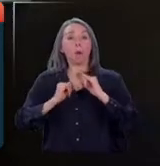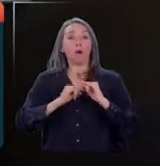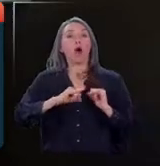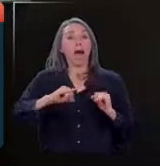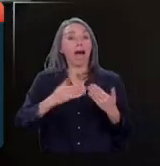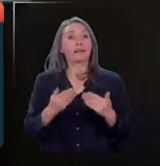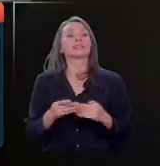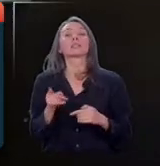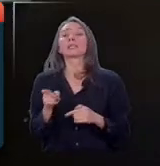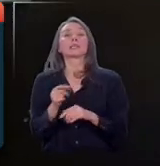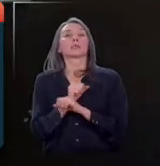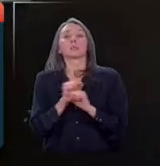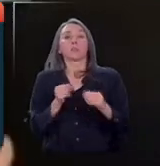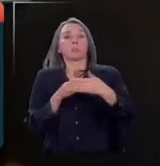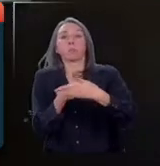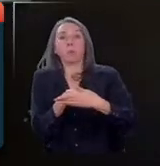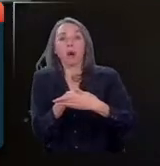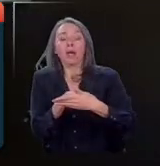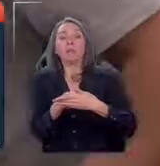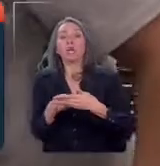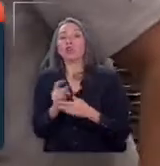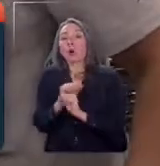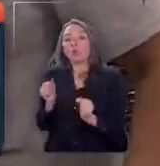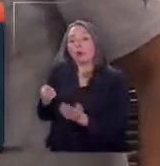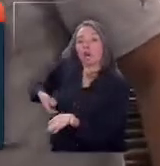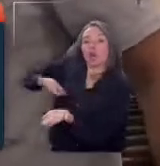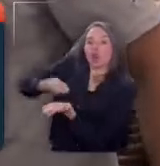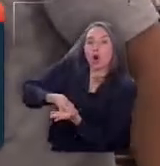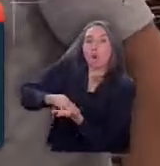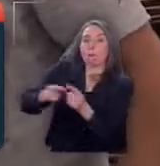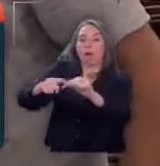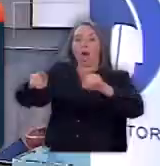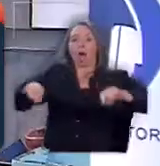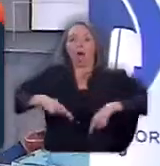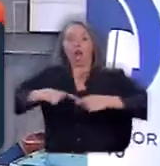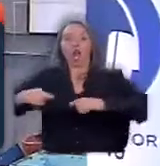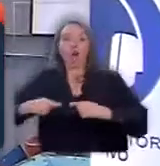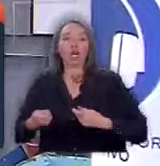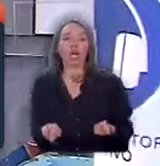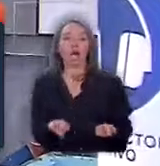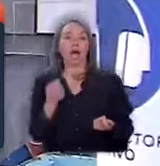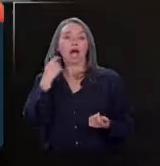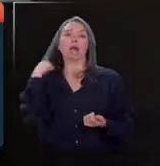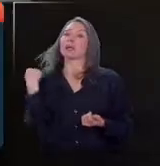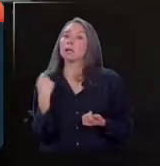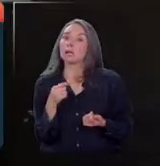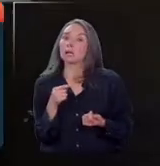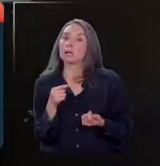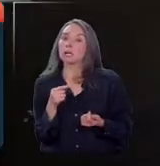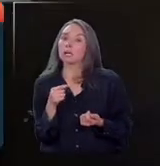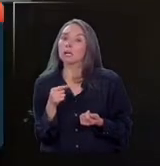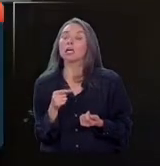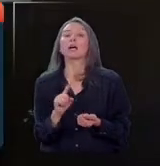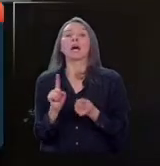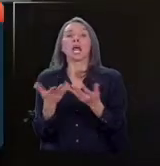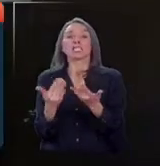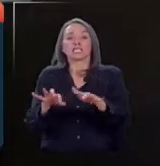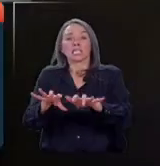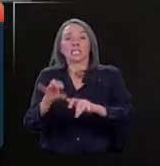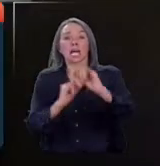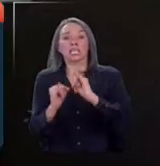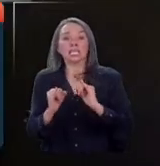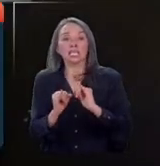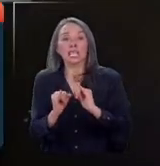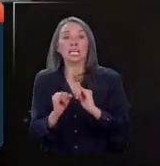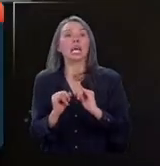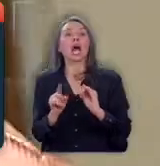Barrera de entrada de tener una inversión inicial de tener un local de tener gente que lo distribuya con la digitalización se